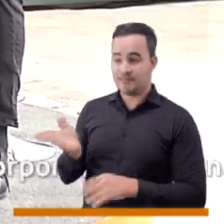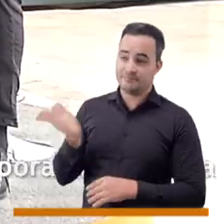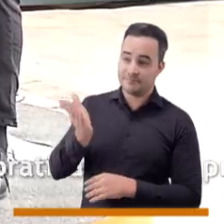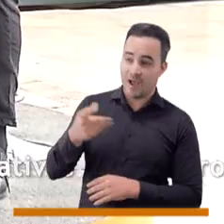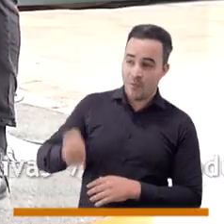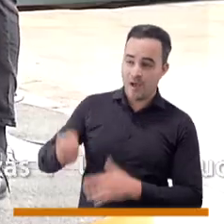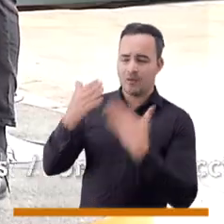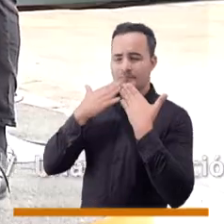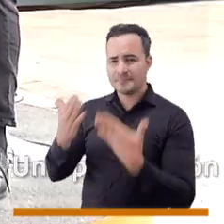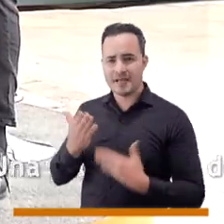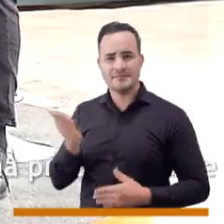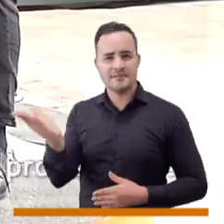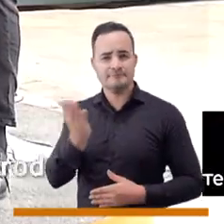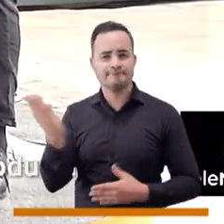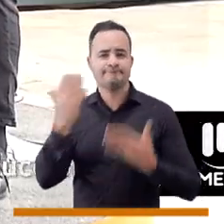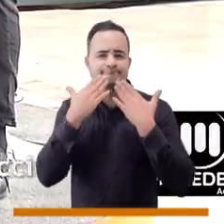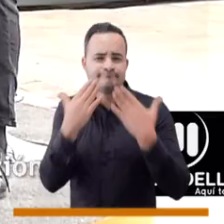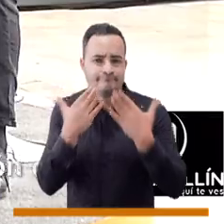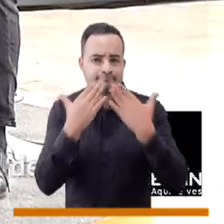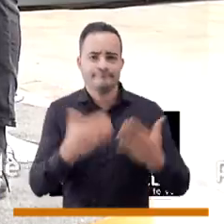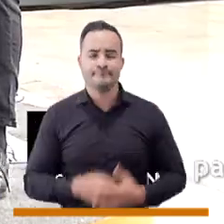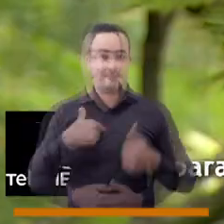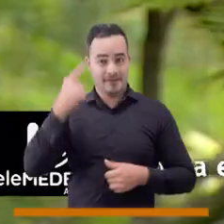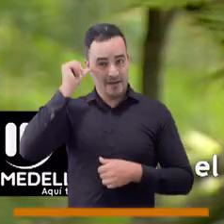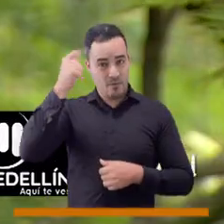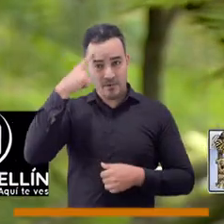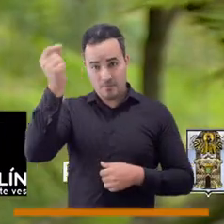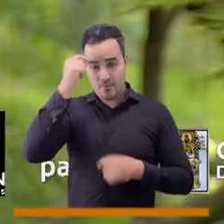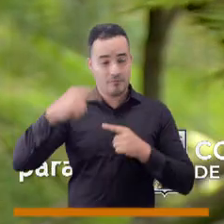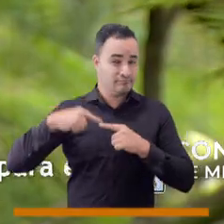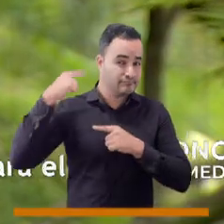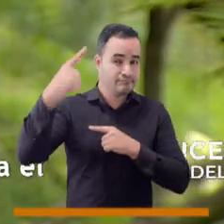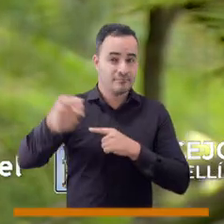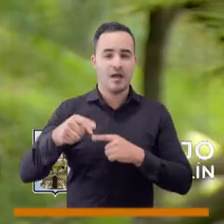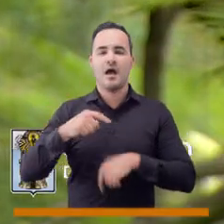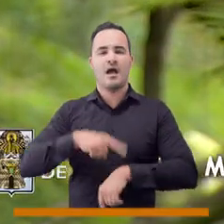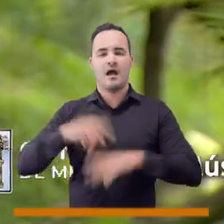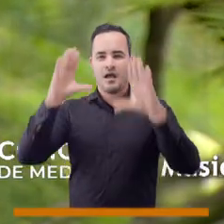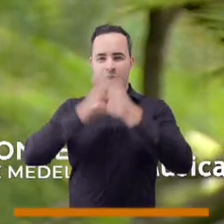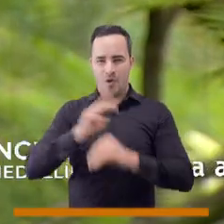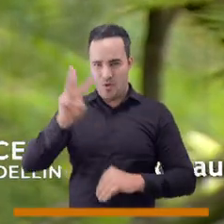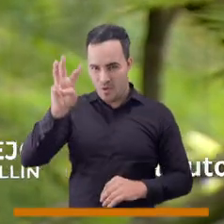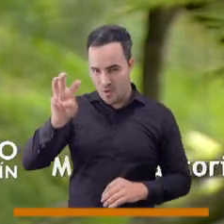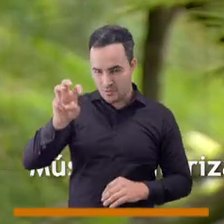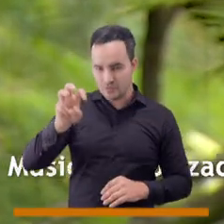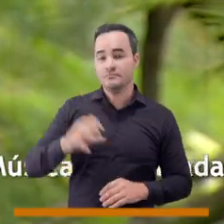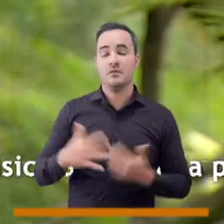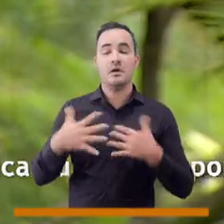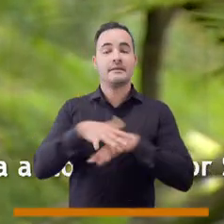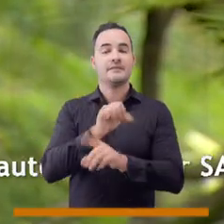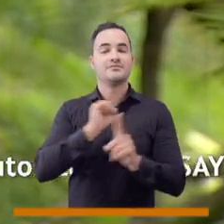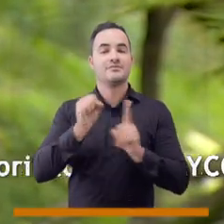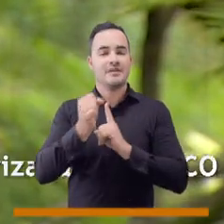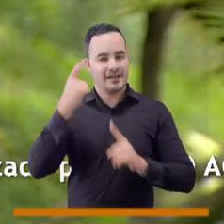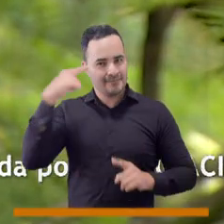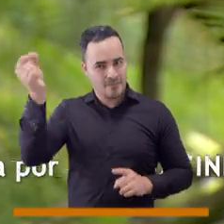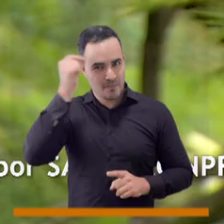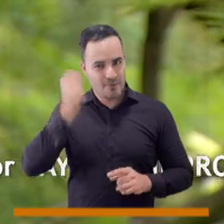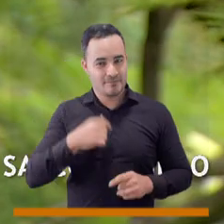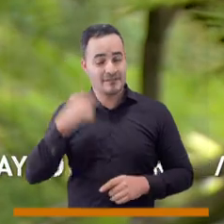Carlos Ríos, al doctor Roldán, a los televidentes. Recuerden la cita el próximo jueves a las 8 de la noche por